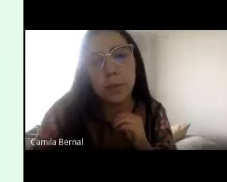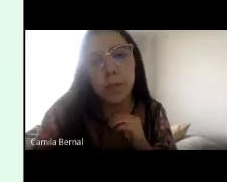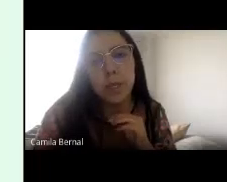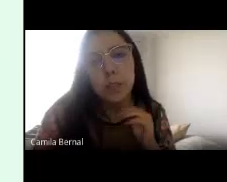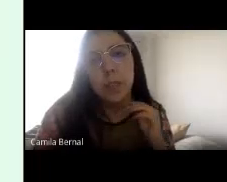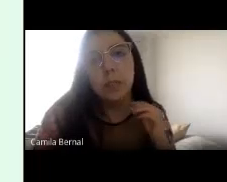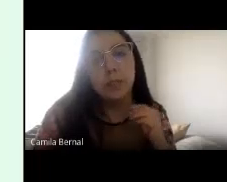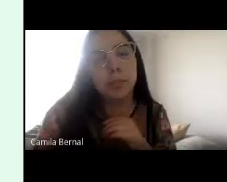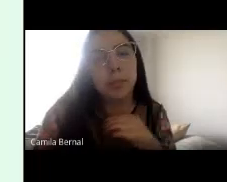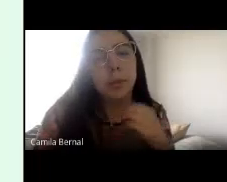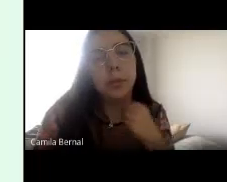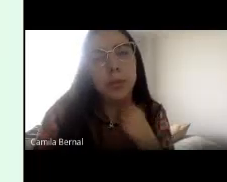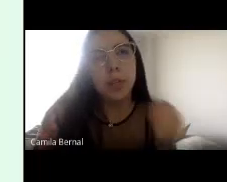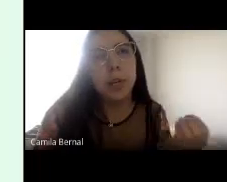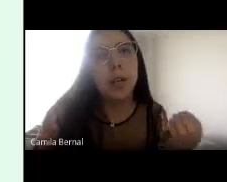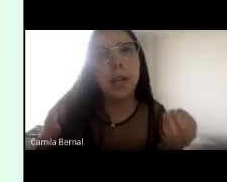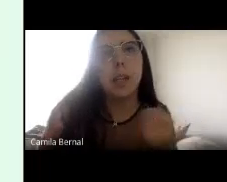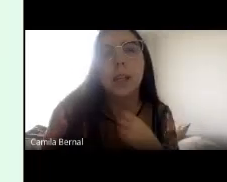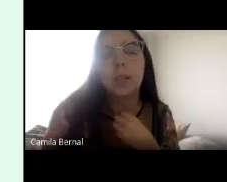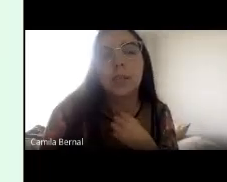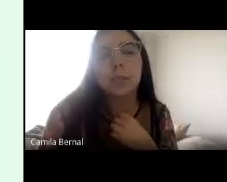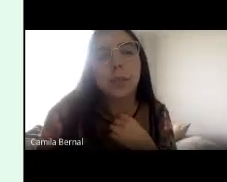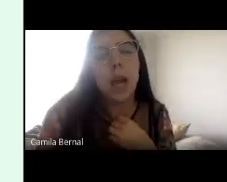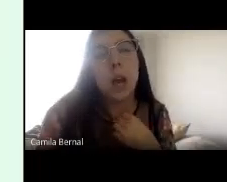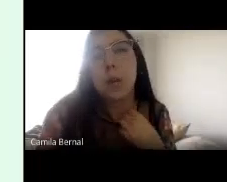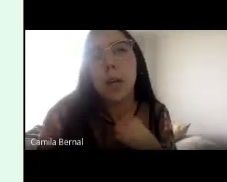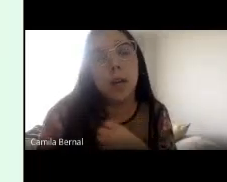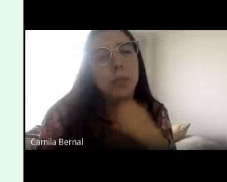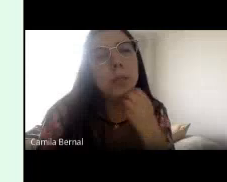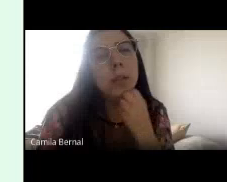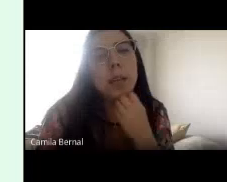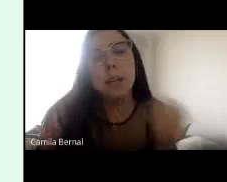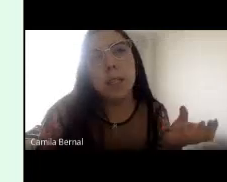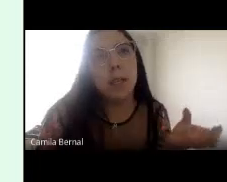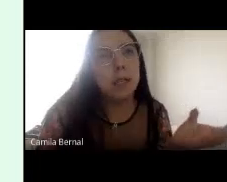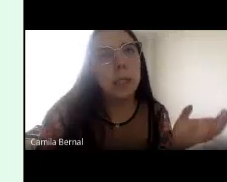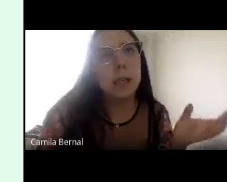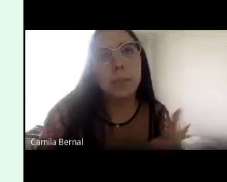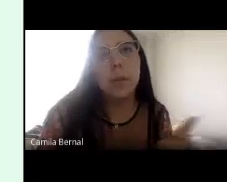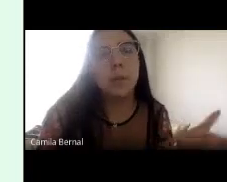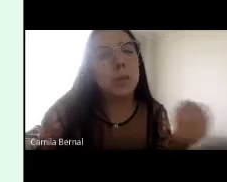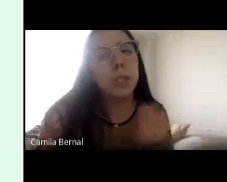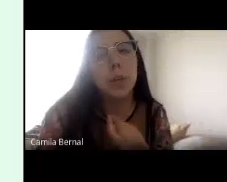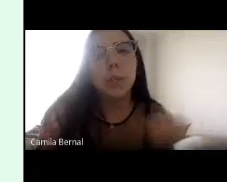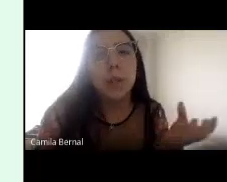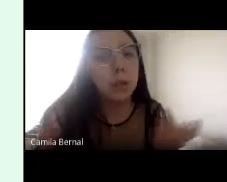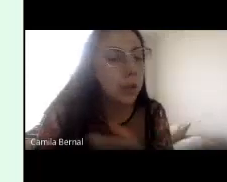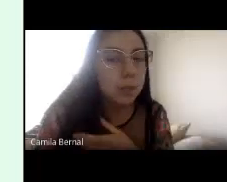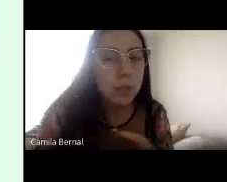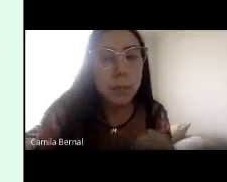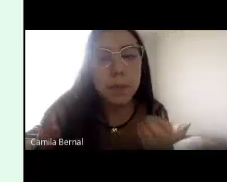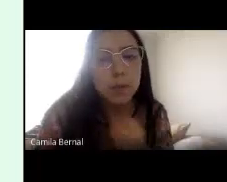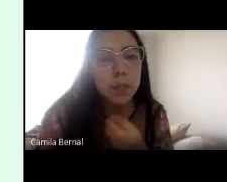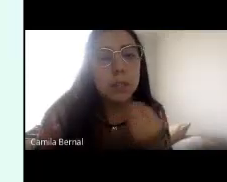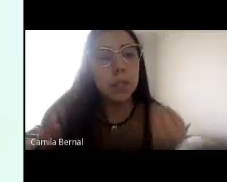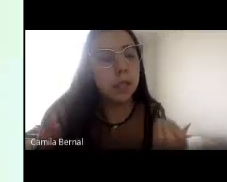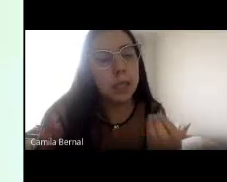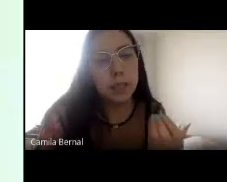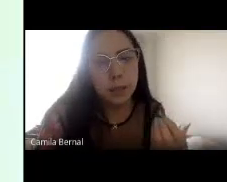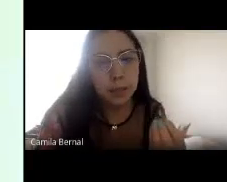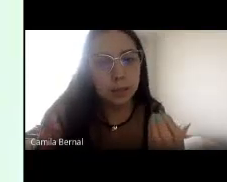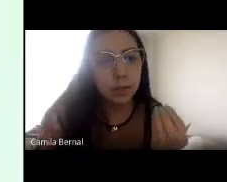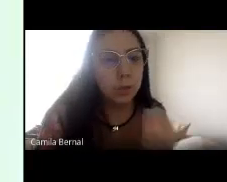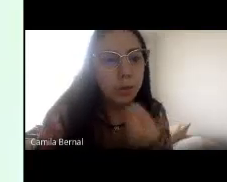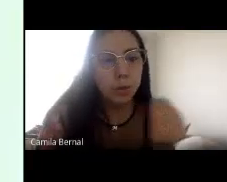Porque pues imagínense proporcionarle agua a una cabecera que tenga, por ejemplo, 5.000 o 10.000 personas y